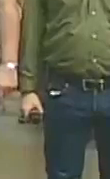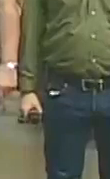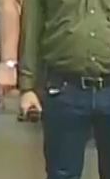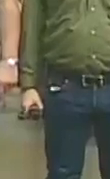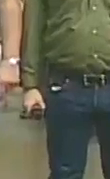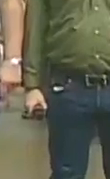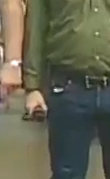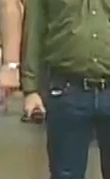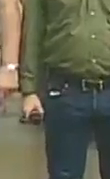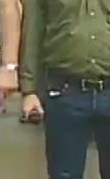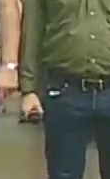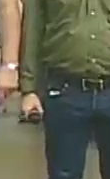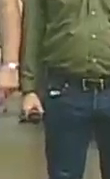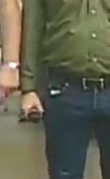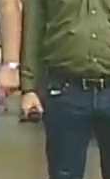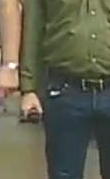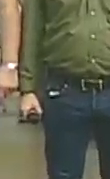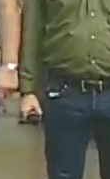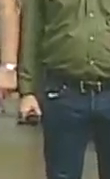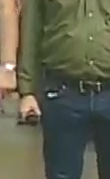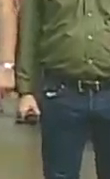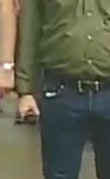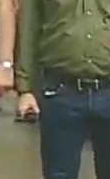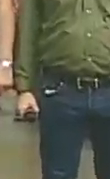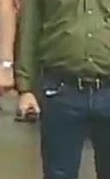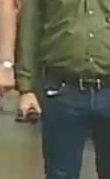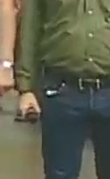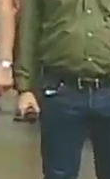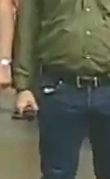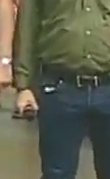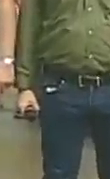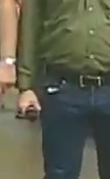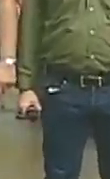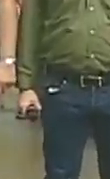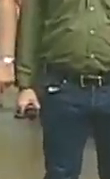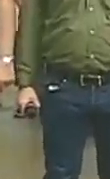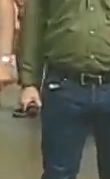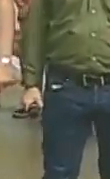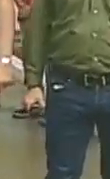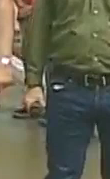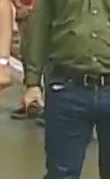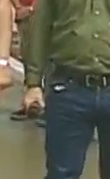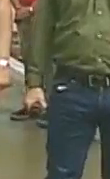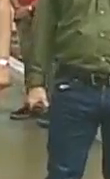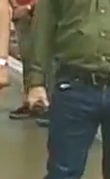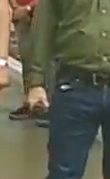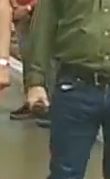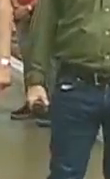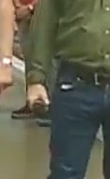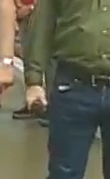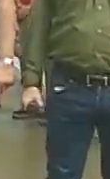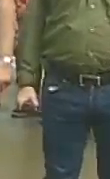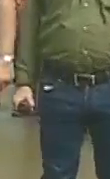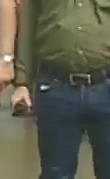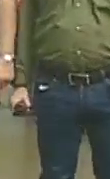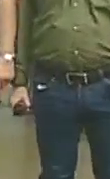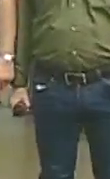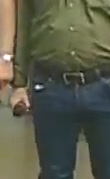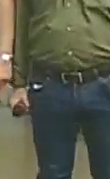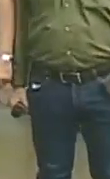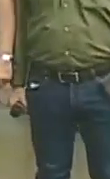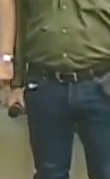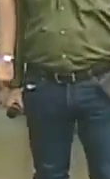miércoles productivo de economía comunal. Estamos buscando el punto